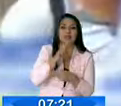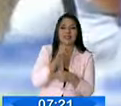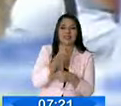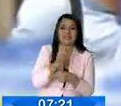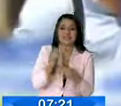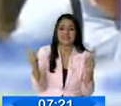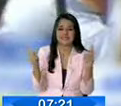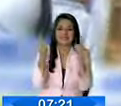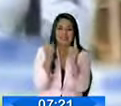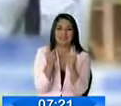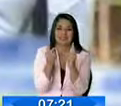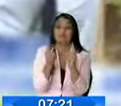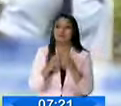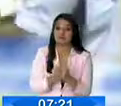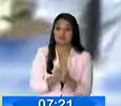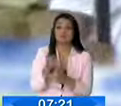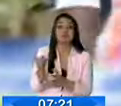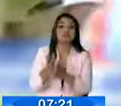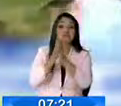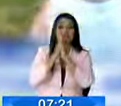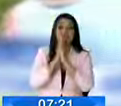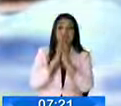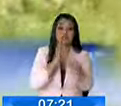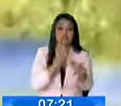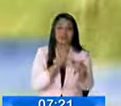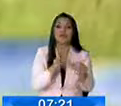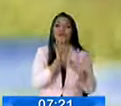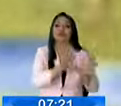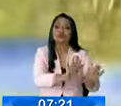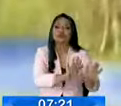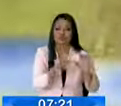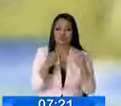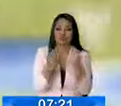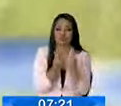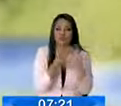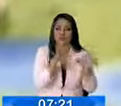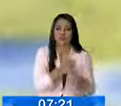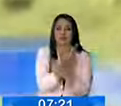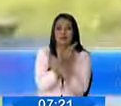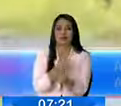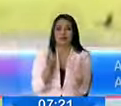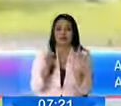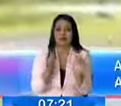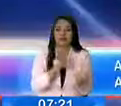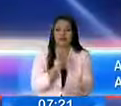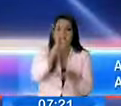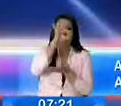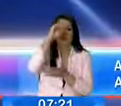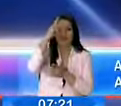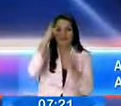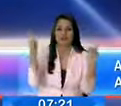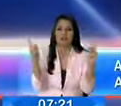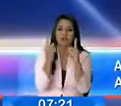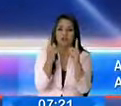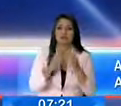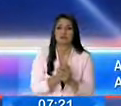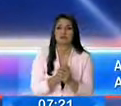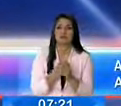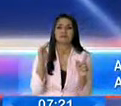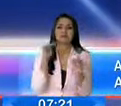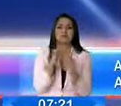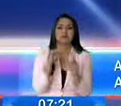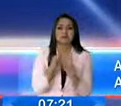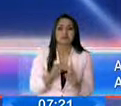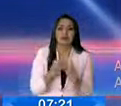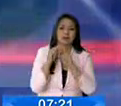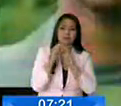Las solicitudes de los insurgentes eran la liberación de los suyos y un delegado del gobierno para mediar. Cada mensaje iba lleno de